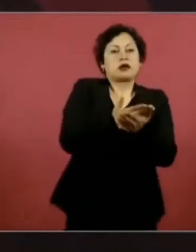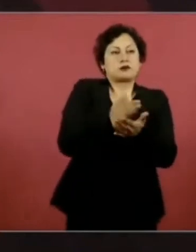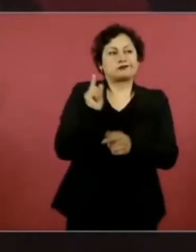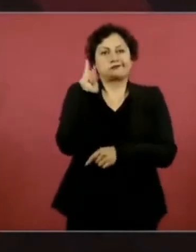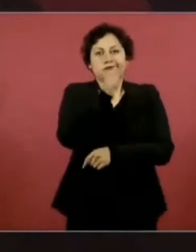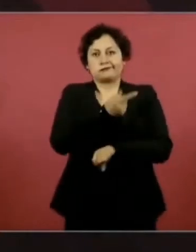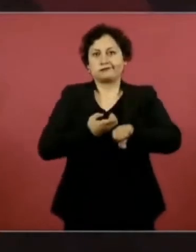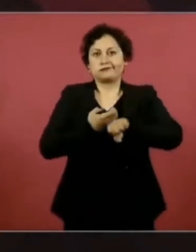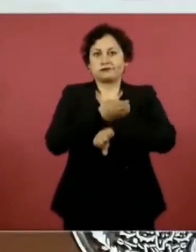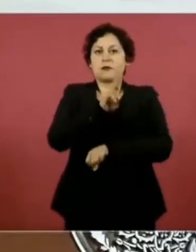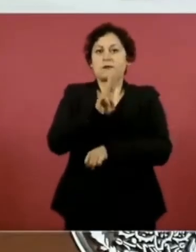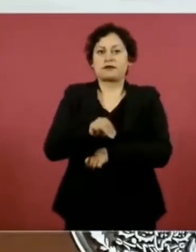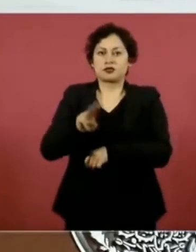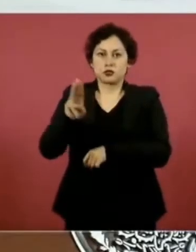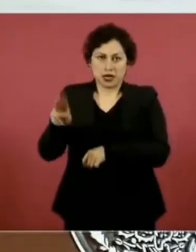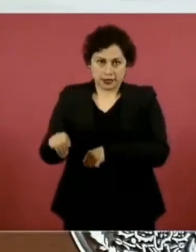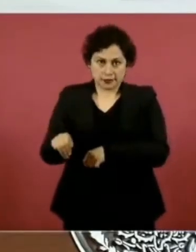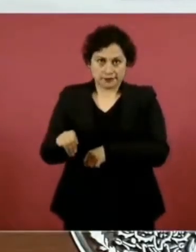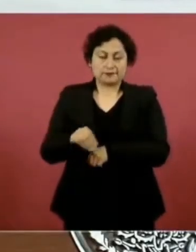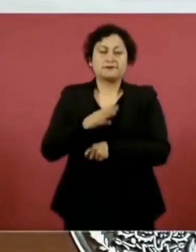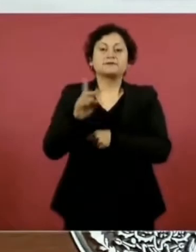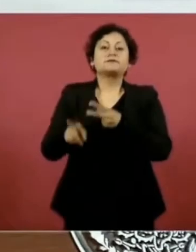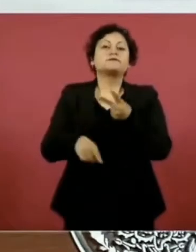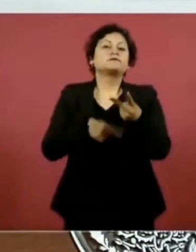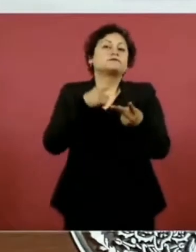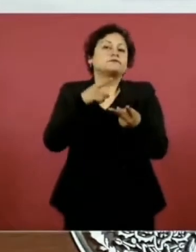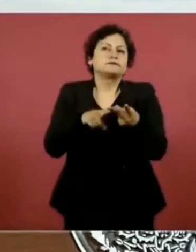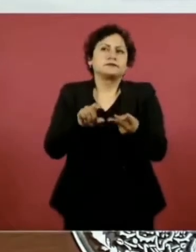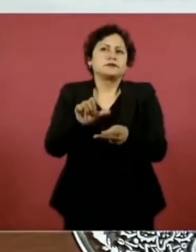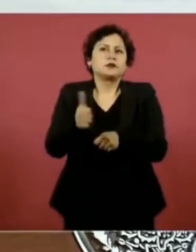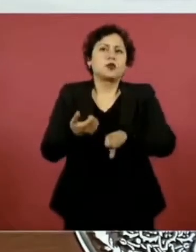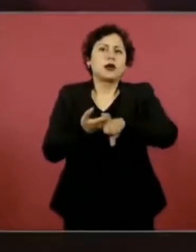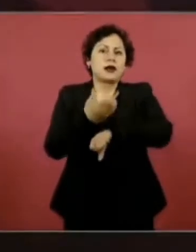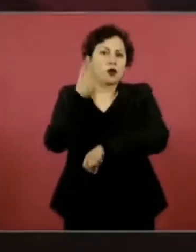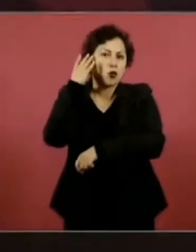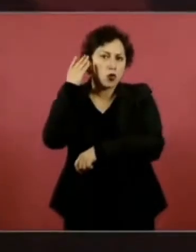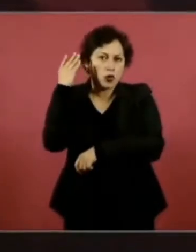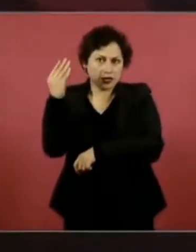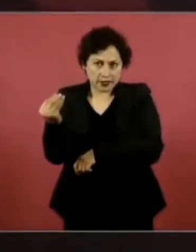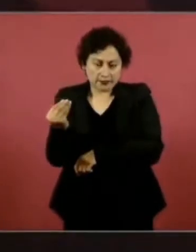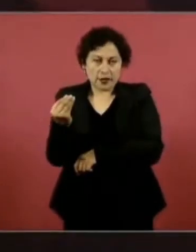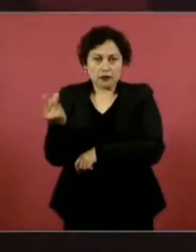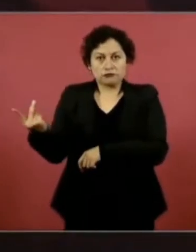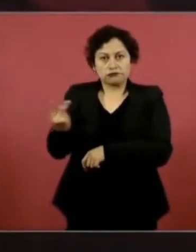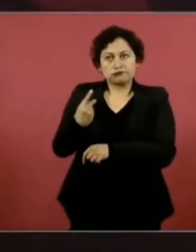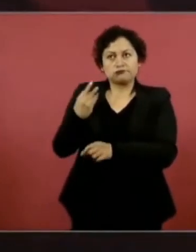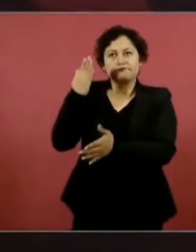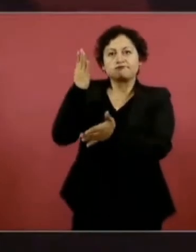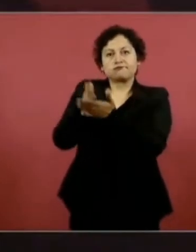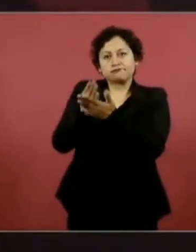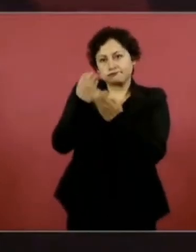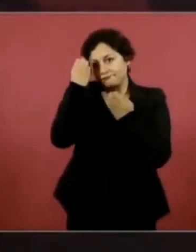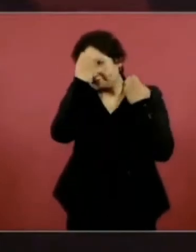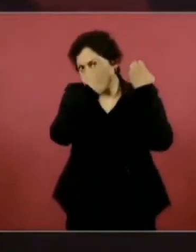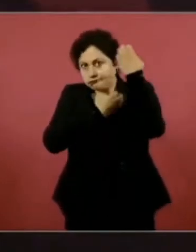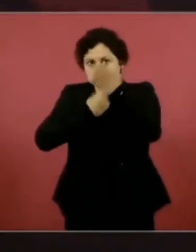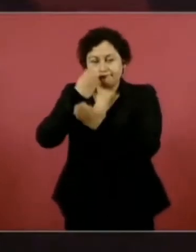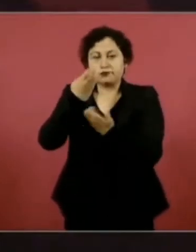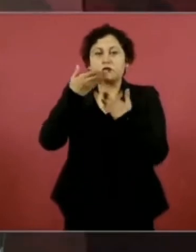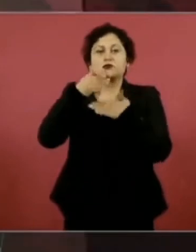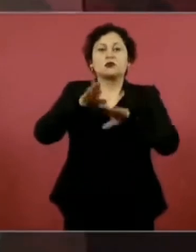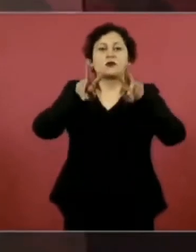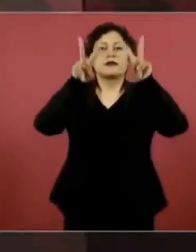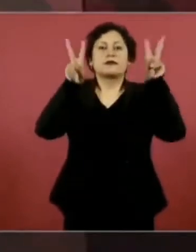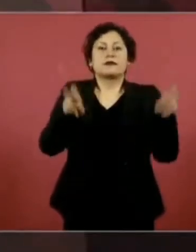de Lima es este evaluar lo de el agua